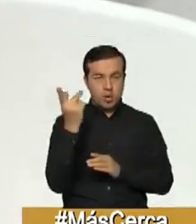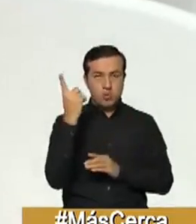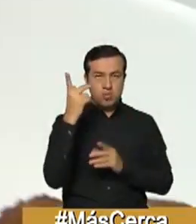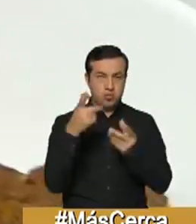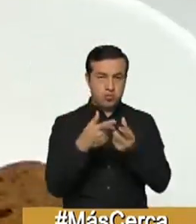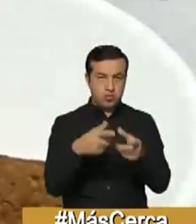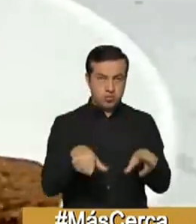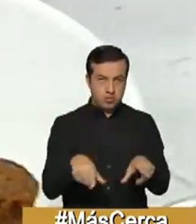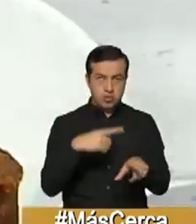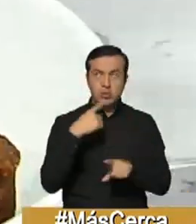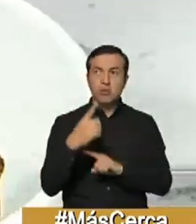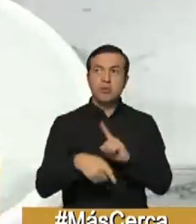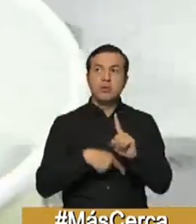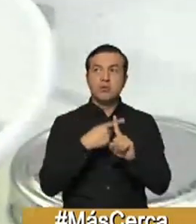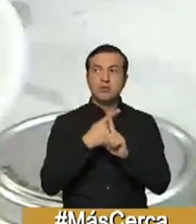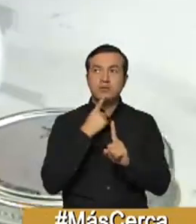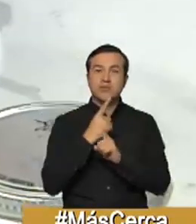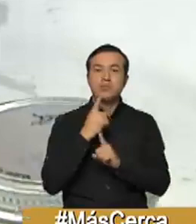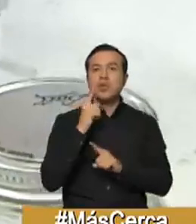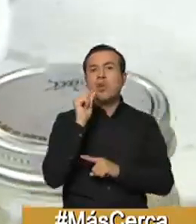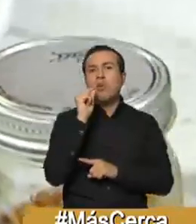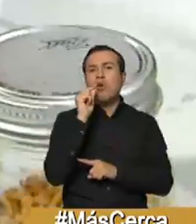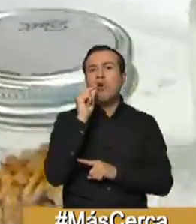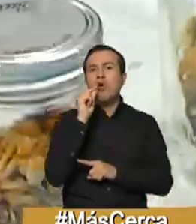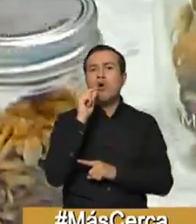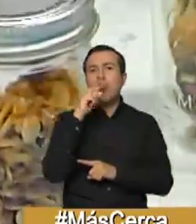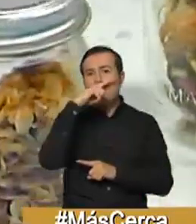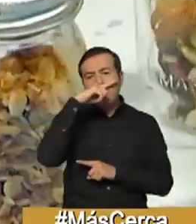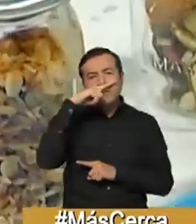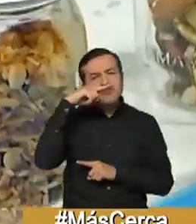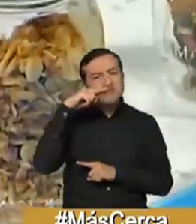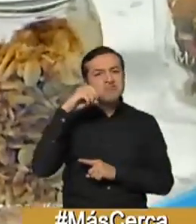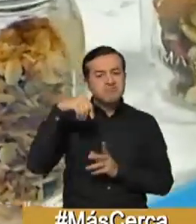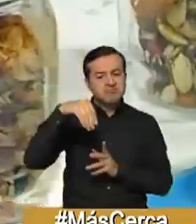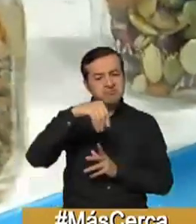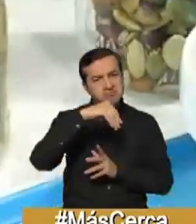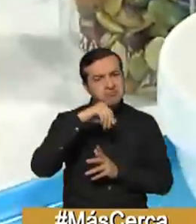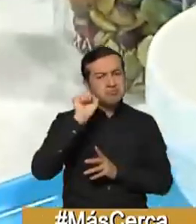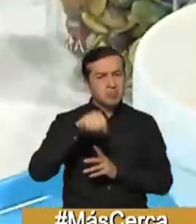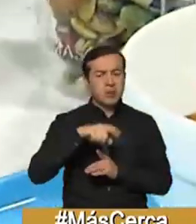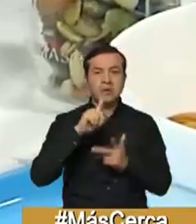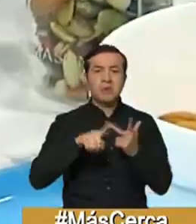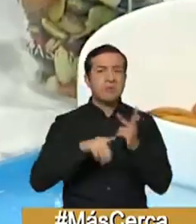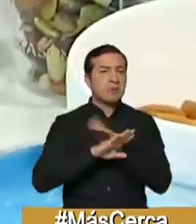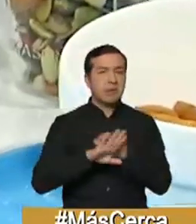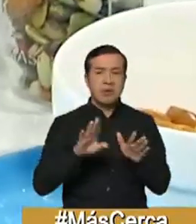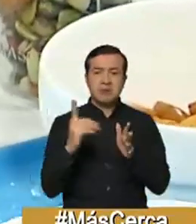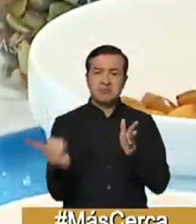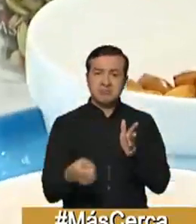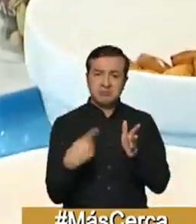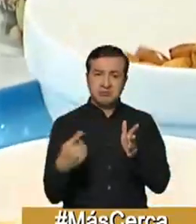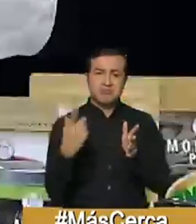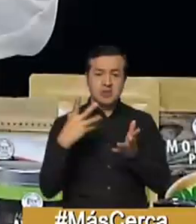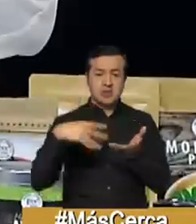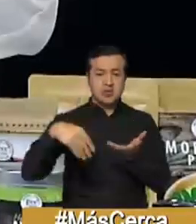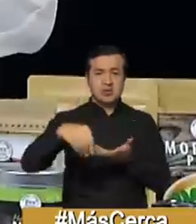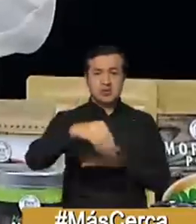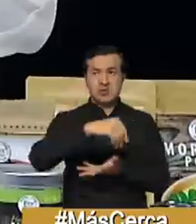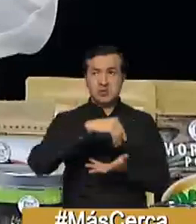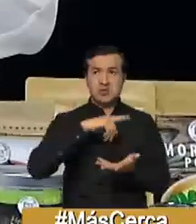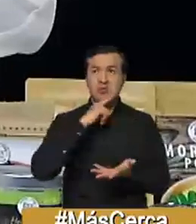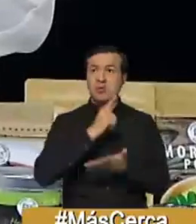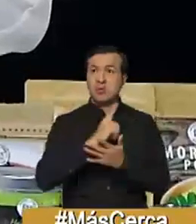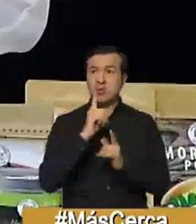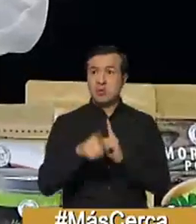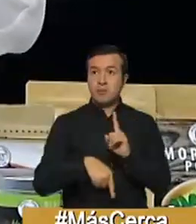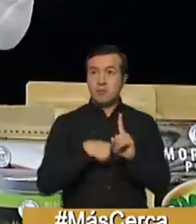Ya. Pueden poner un poquito de canela. Ya, para cambiarle un poco el sabor. Exacto, de y nada más lo licúan y de ahí lo ponen. Obviamente si lo quieren